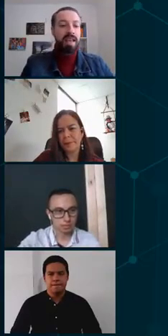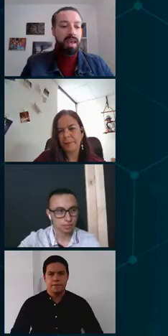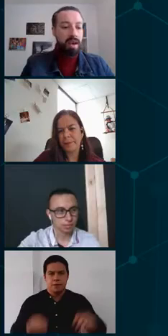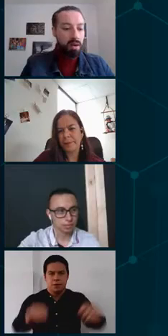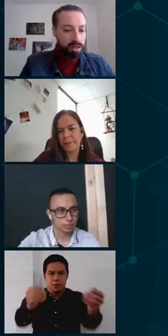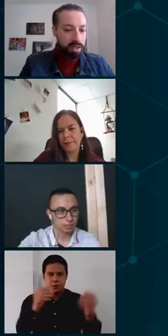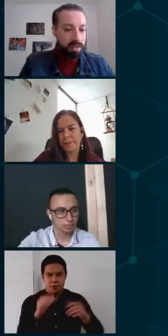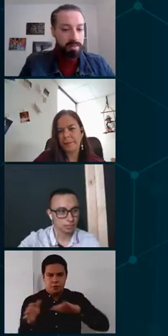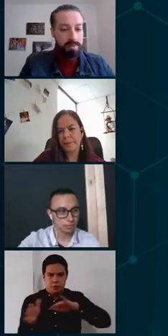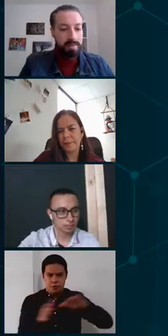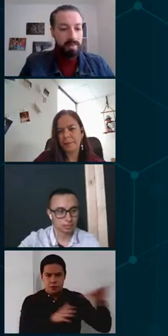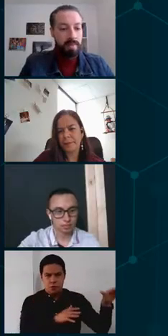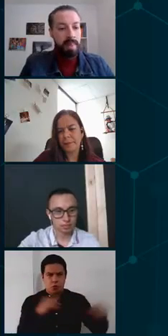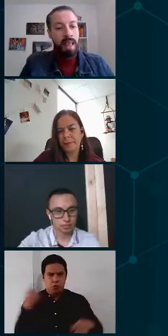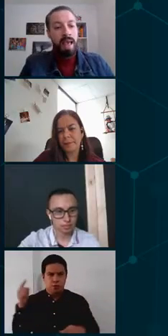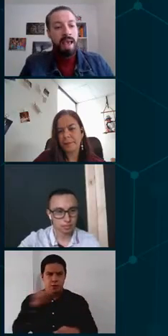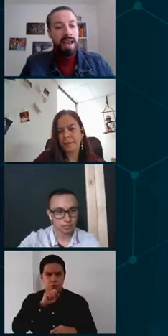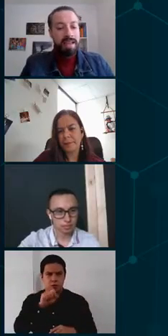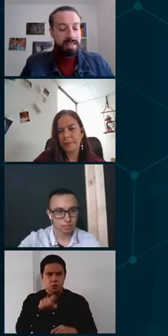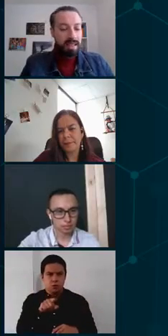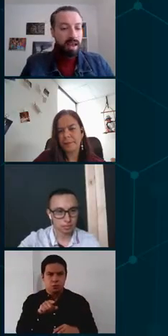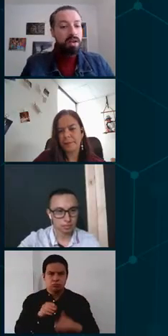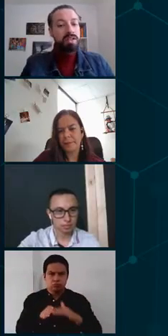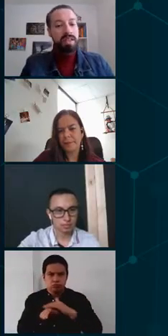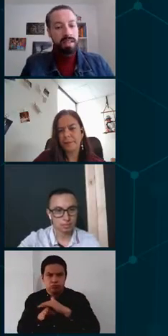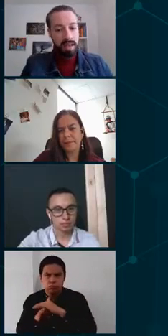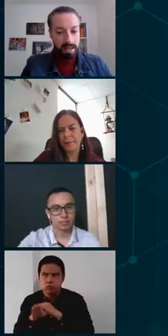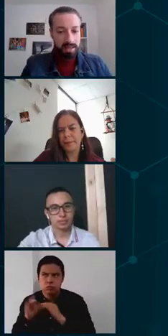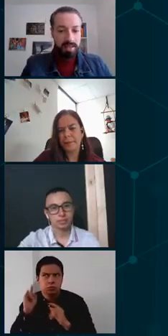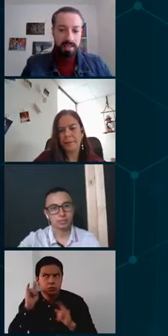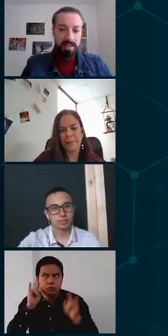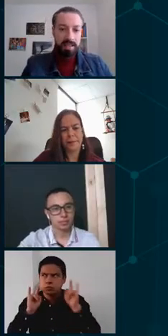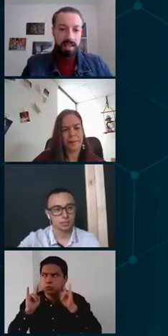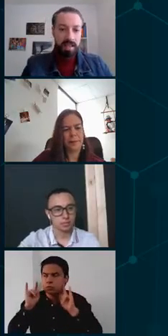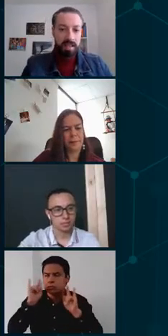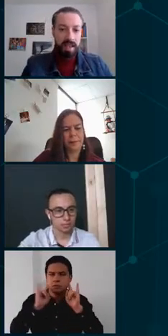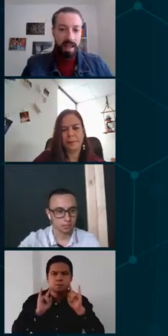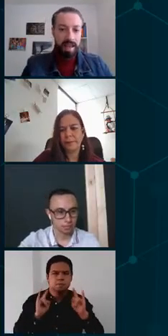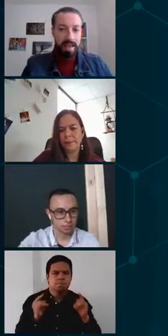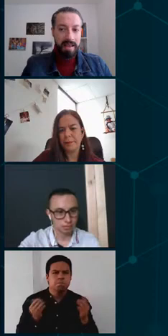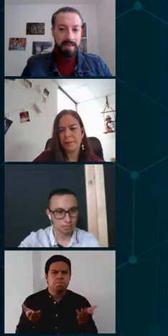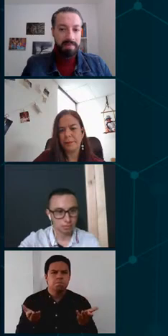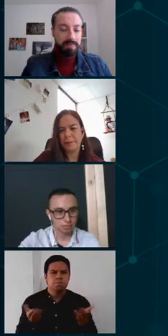identificar qué oyes. En este que oyes es